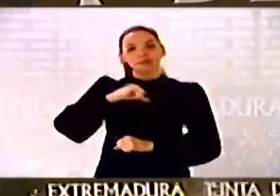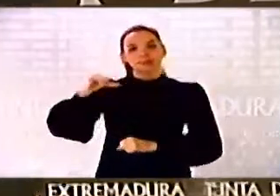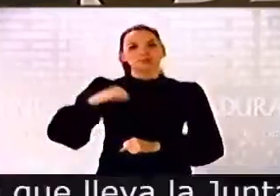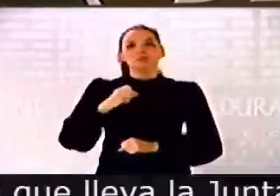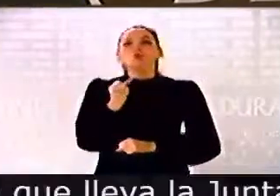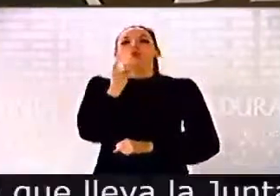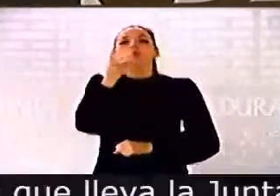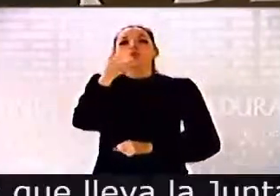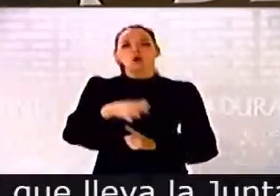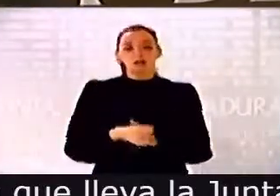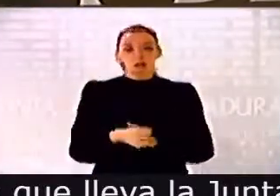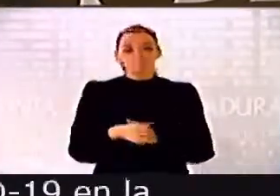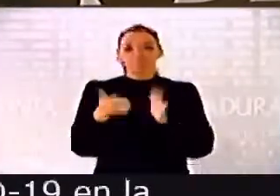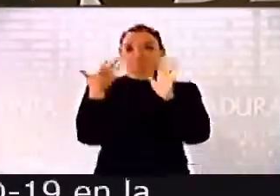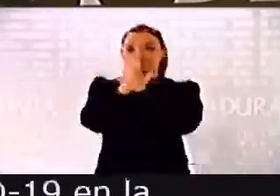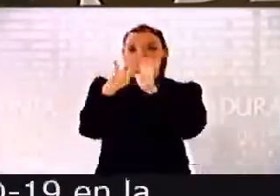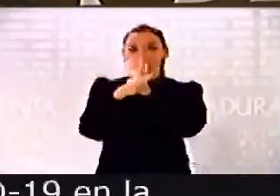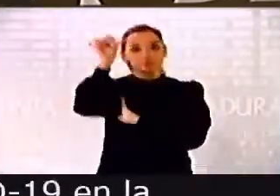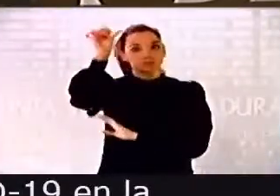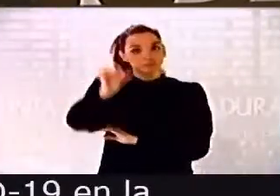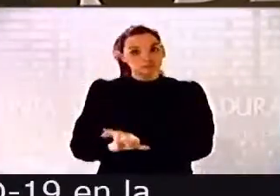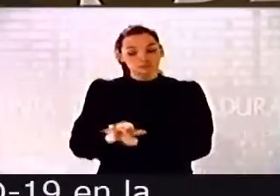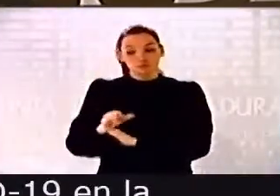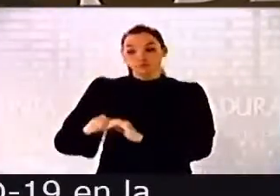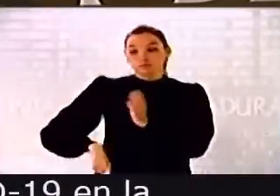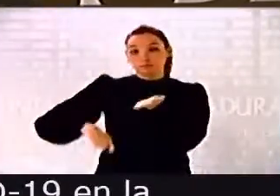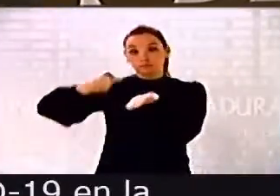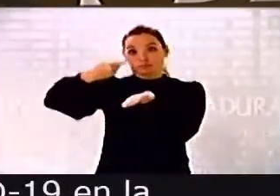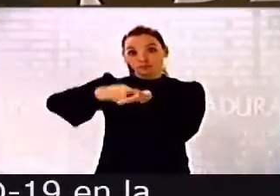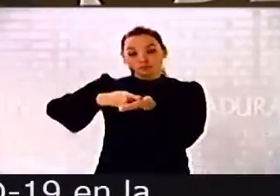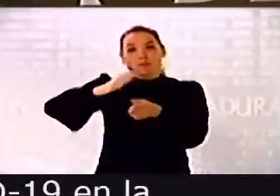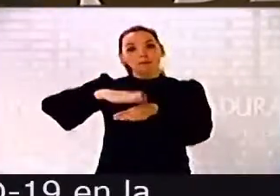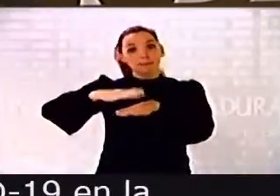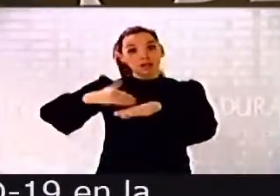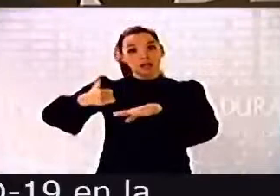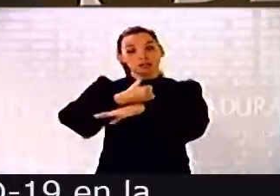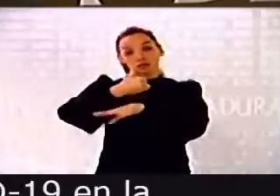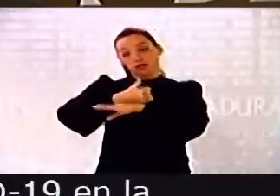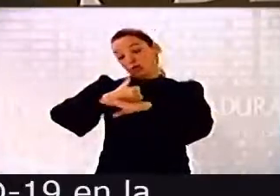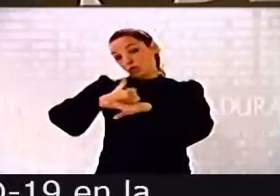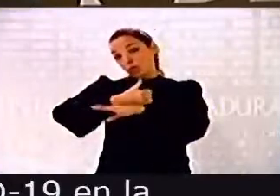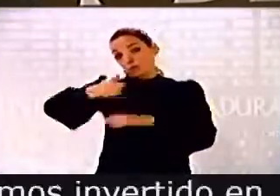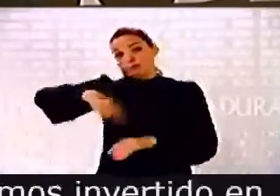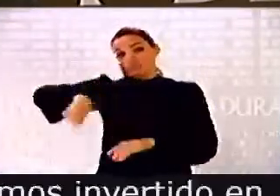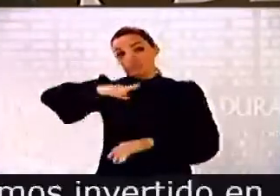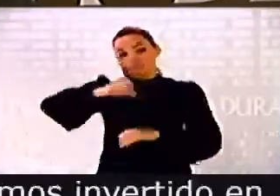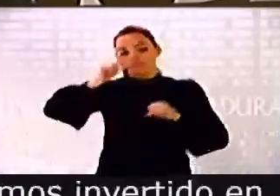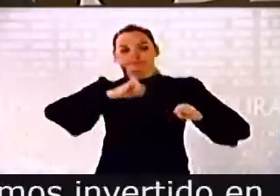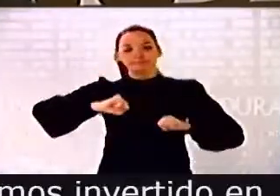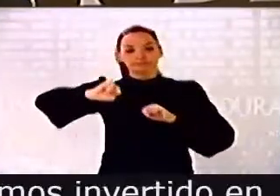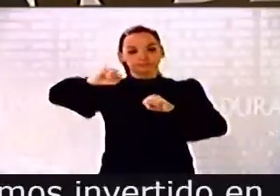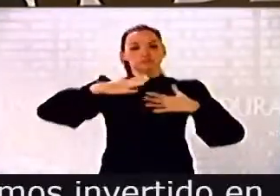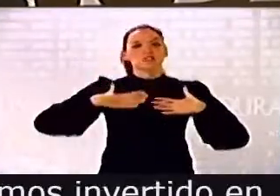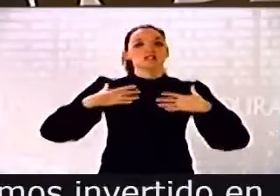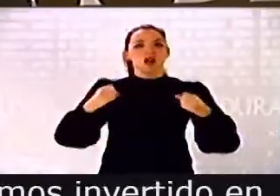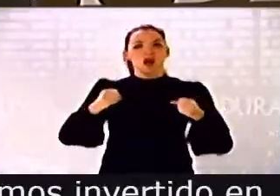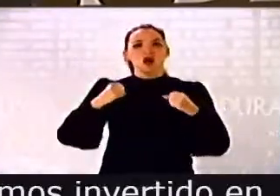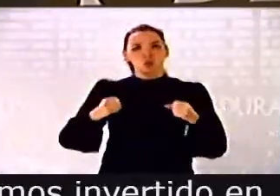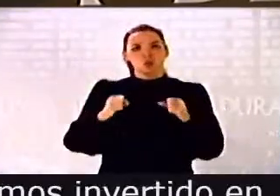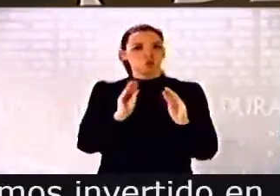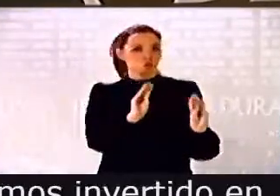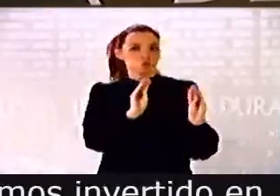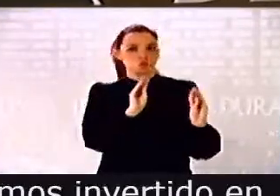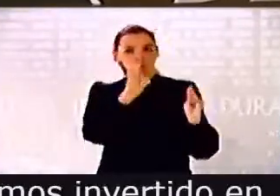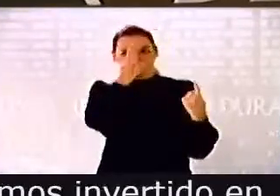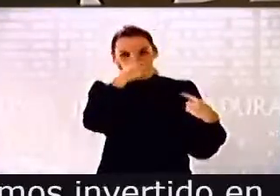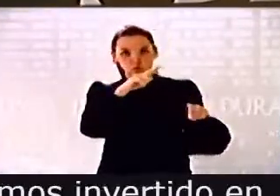autónoma y, por lo tanto, lo que llevamos invertido en que los extremeños y extremeñas protejan su salud y puedan tener una